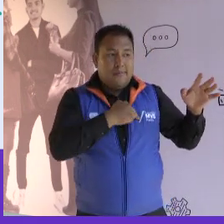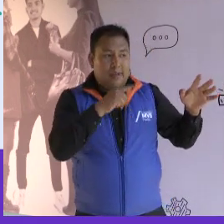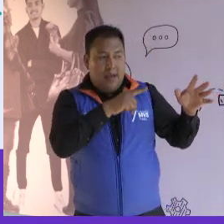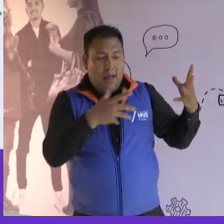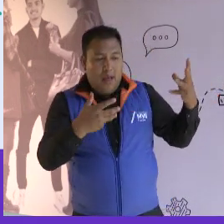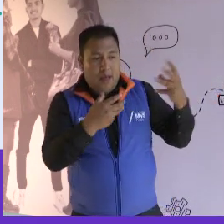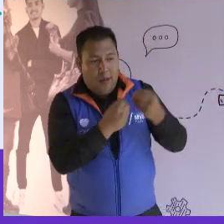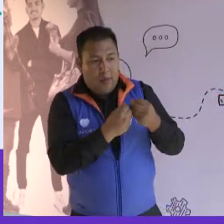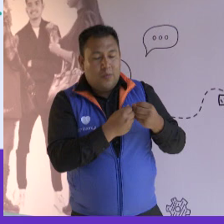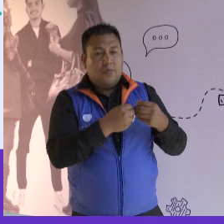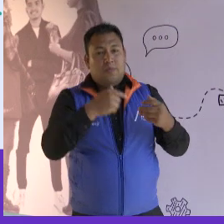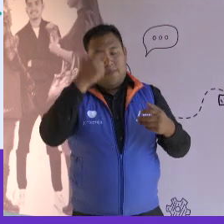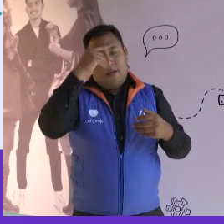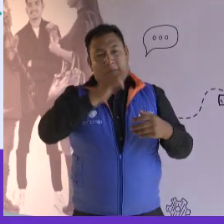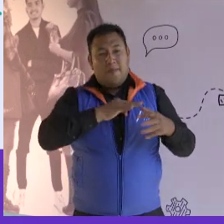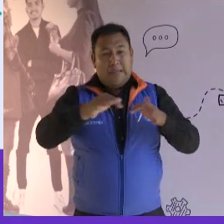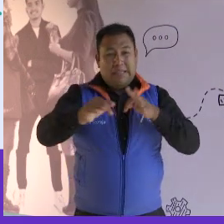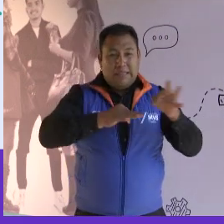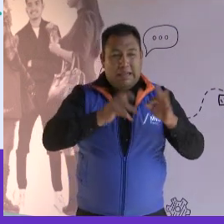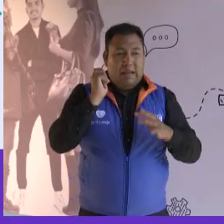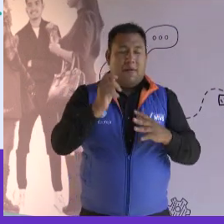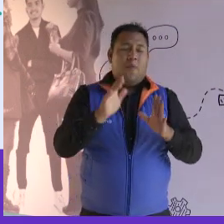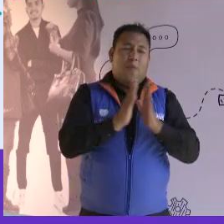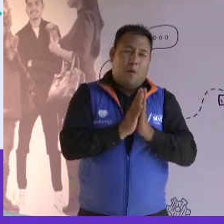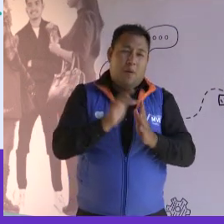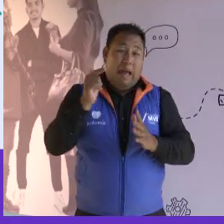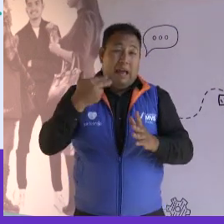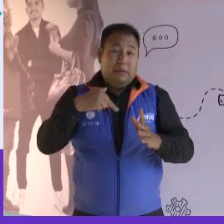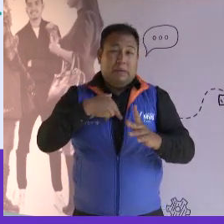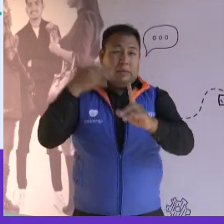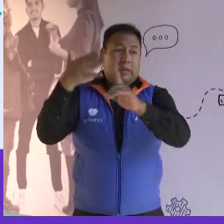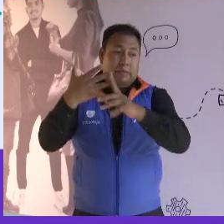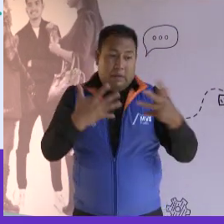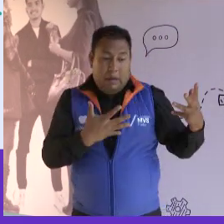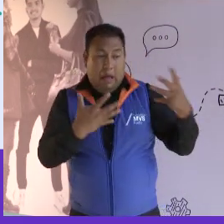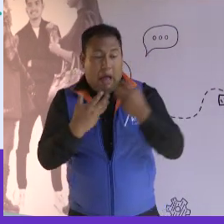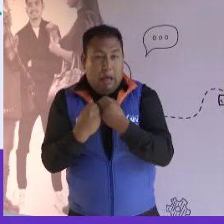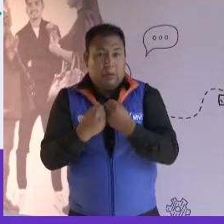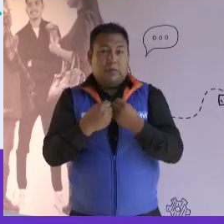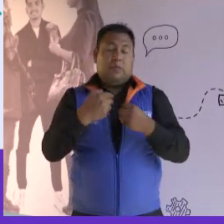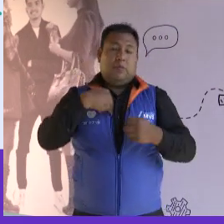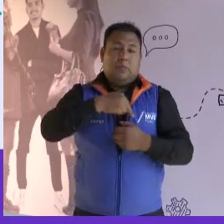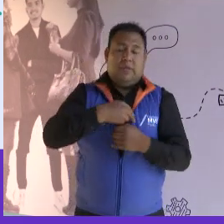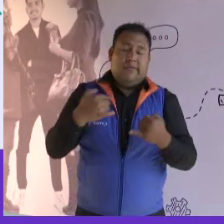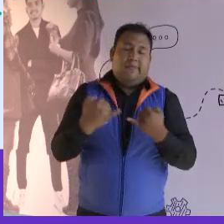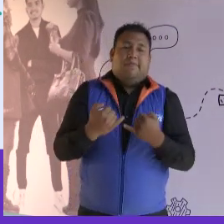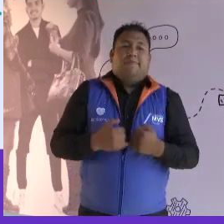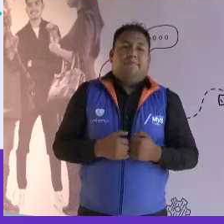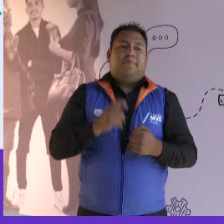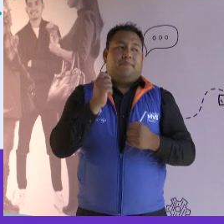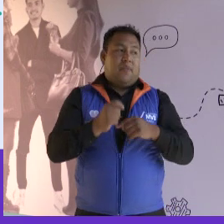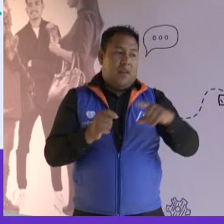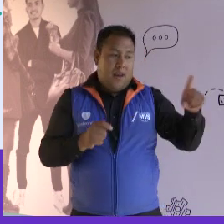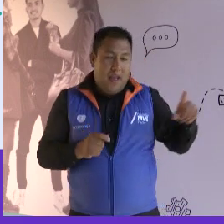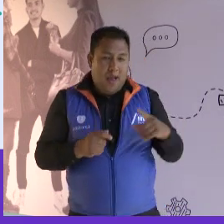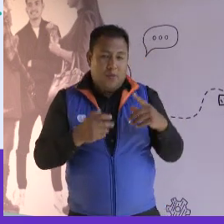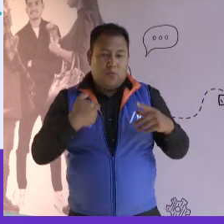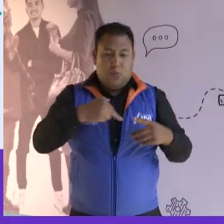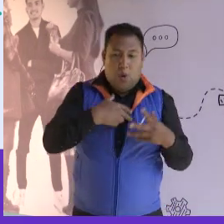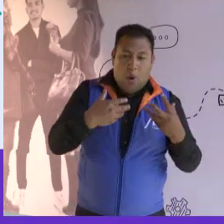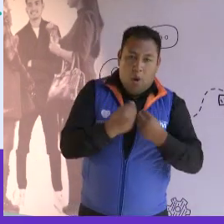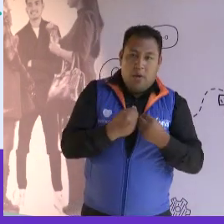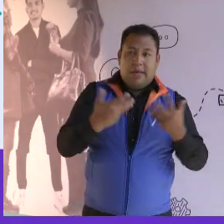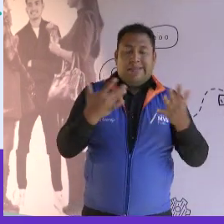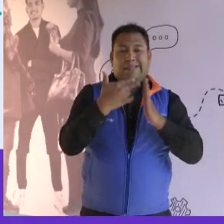visita guiada, súmate a esta causa. Entonces ellos empezaron a hacer como los talleres con nosotros, las